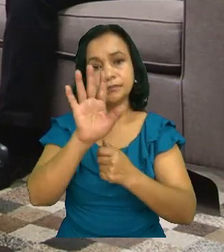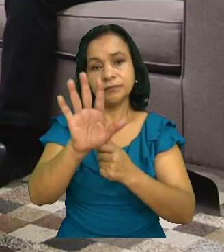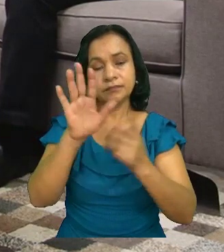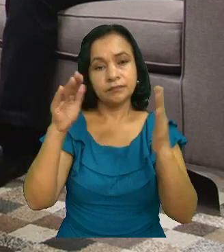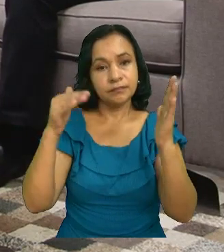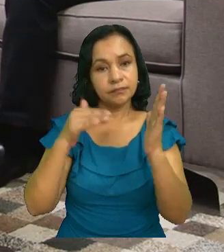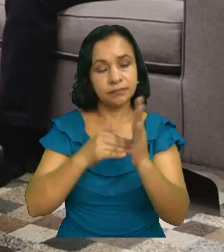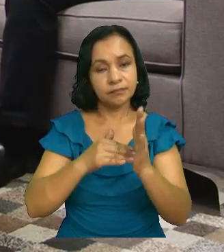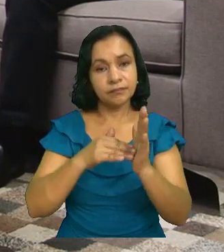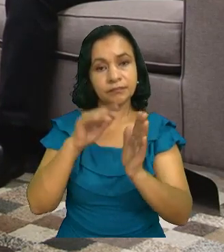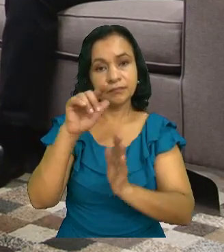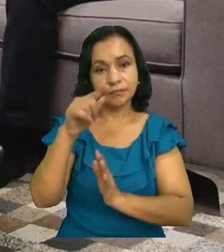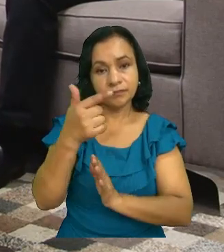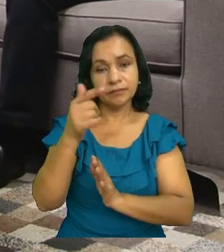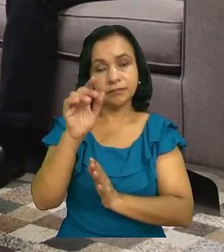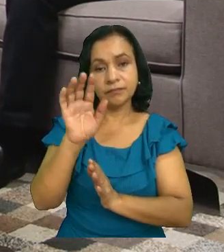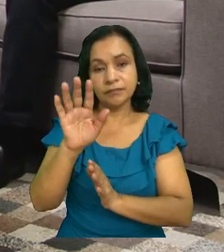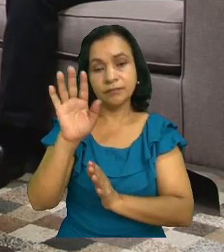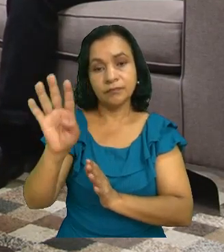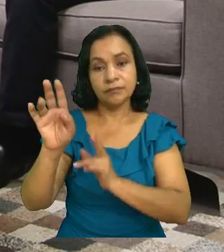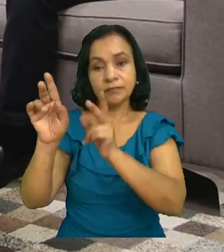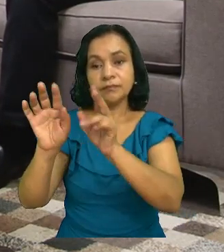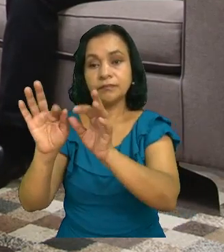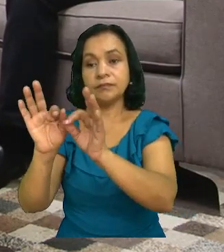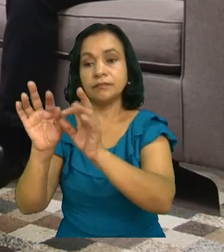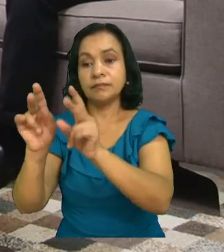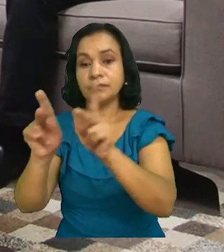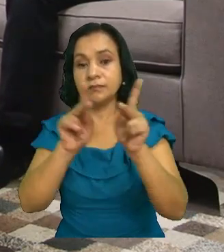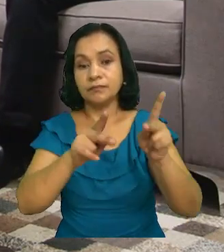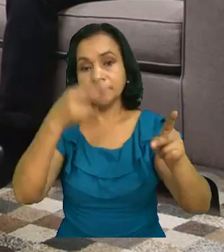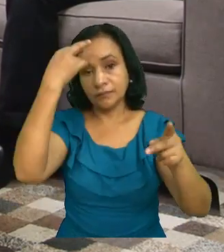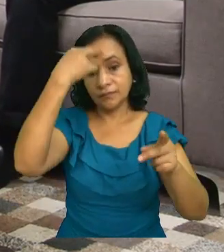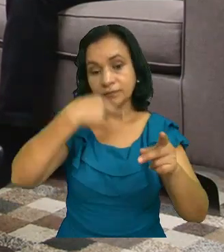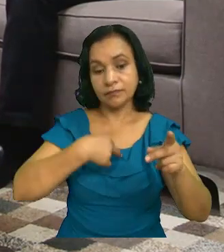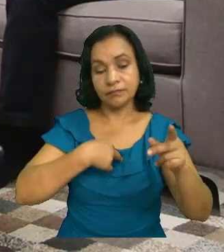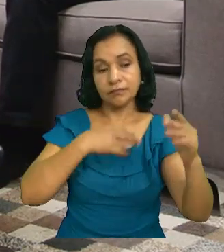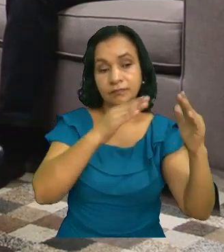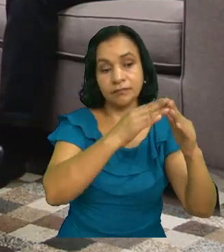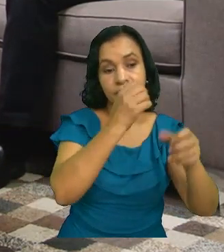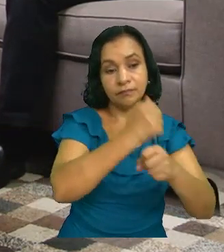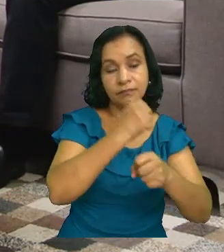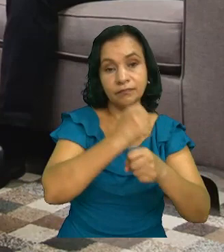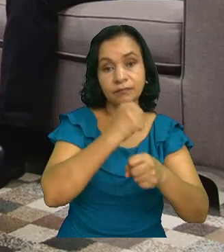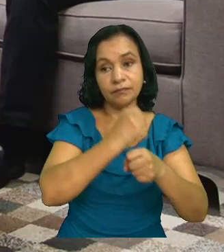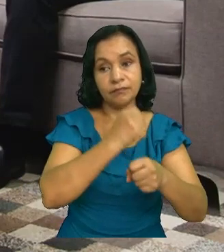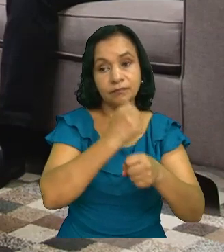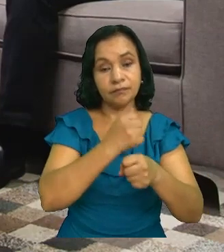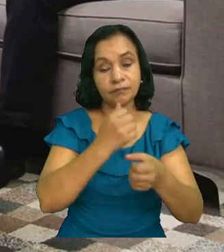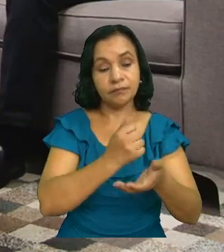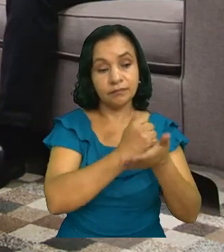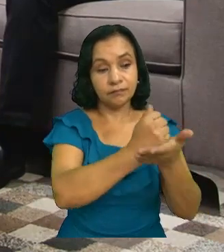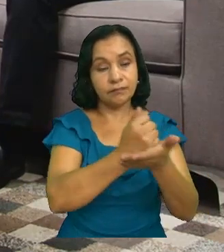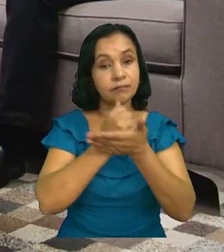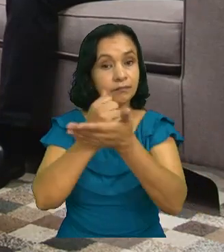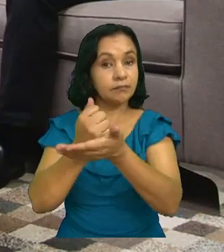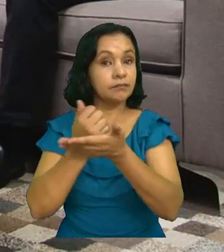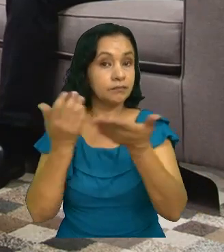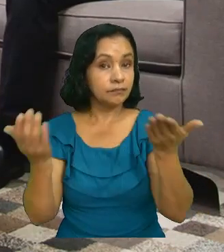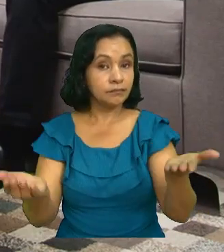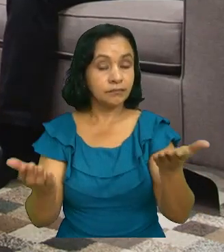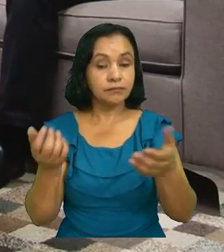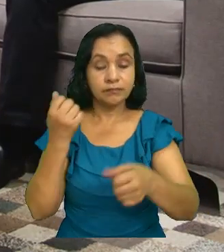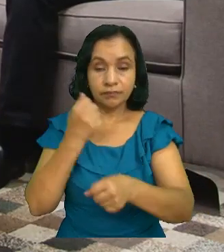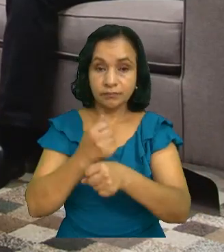5.774 cabezas de familia los que están trabajando en estos proyectos. Eso es ingresos directos, es decir, sí, esos son